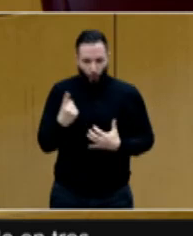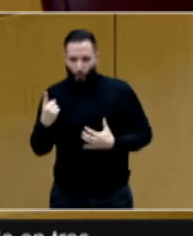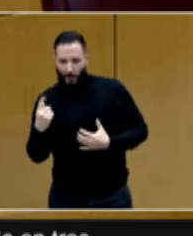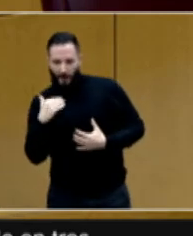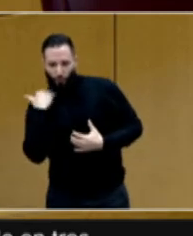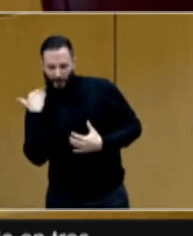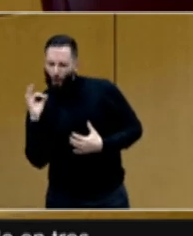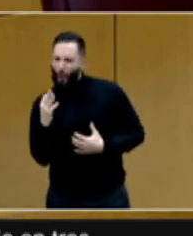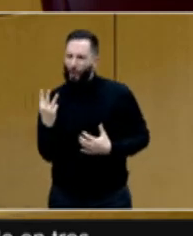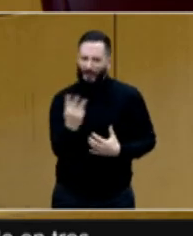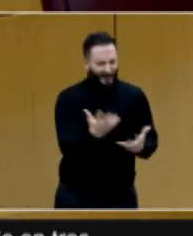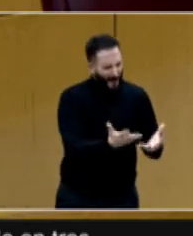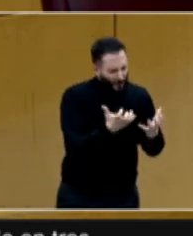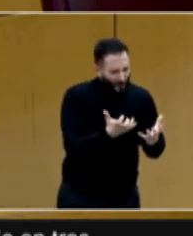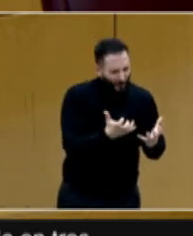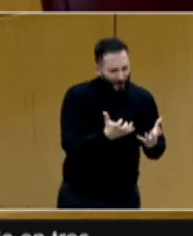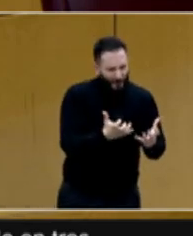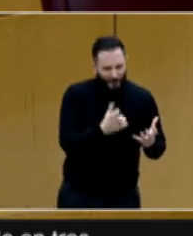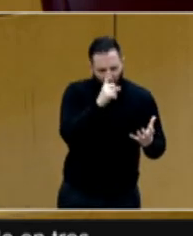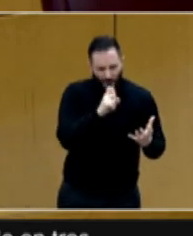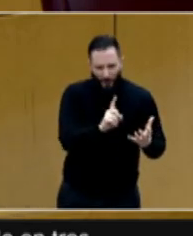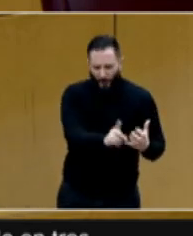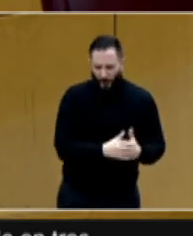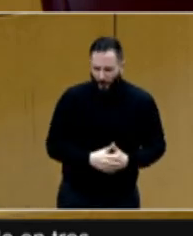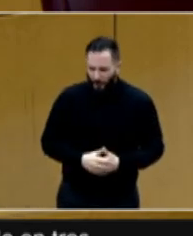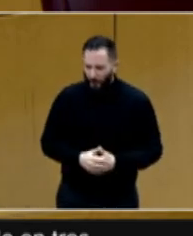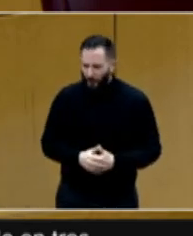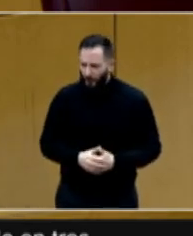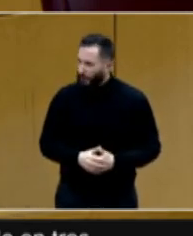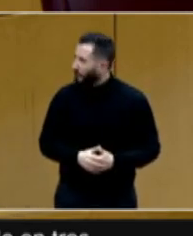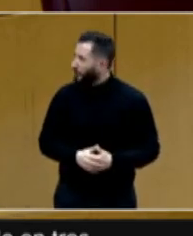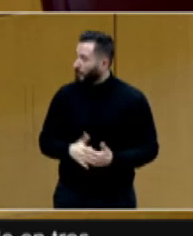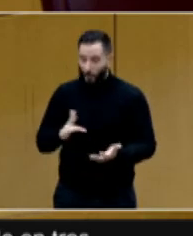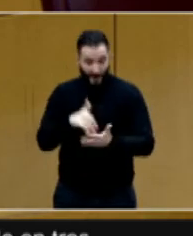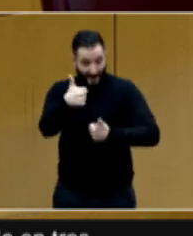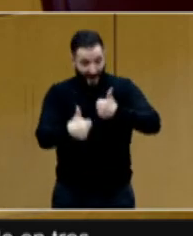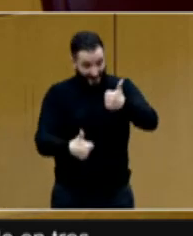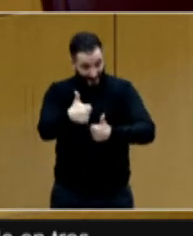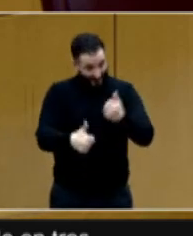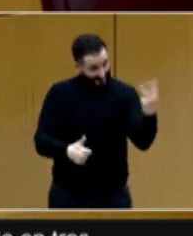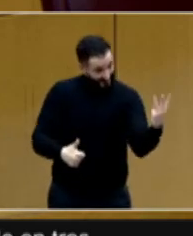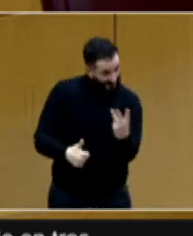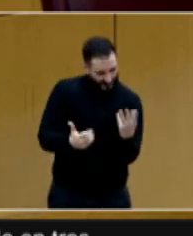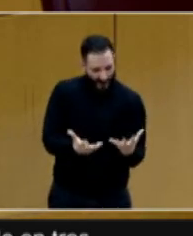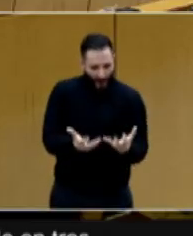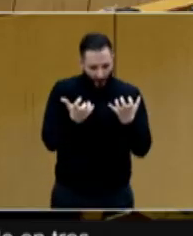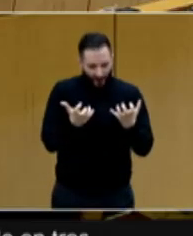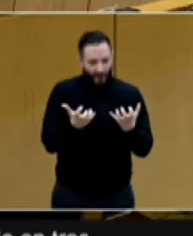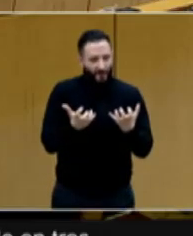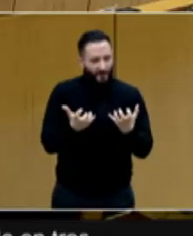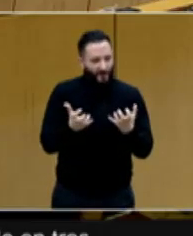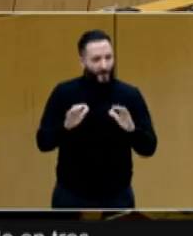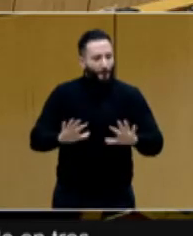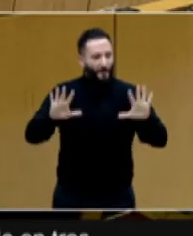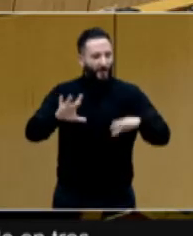o los tres no recuerdo ahora bien los exámenes los aprobé pero los méritos me